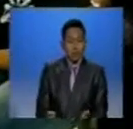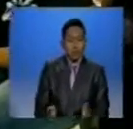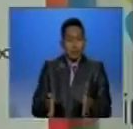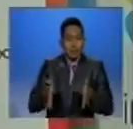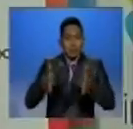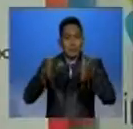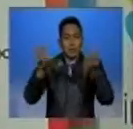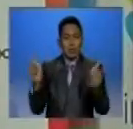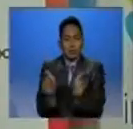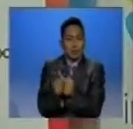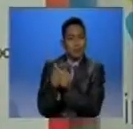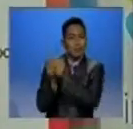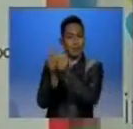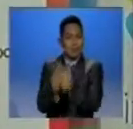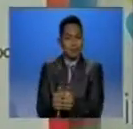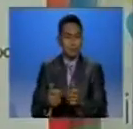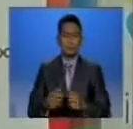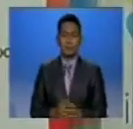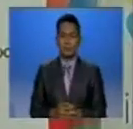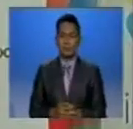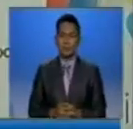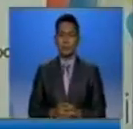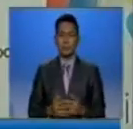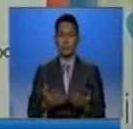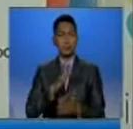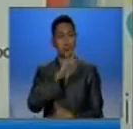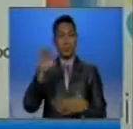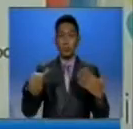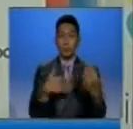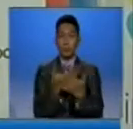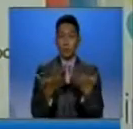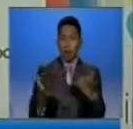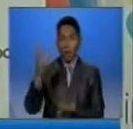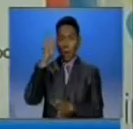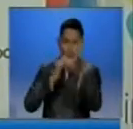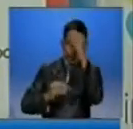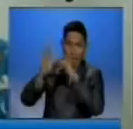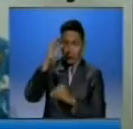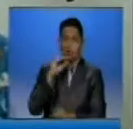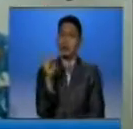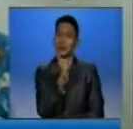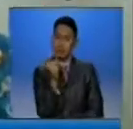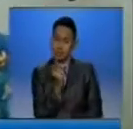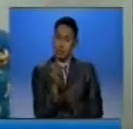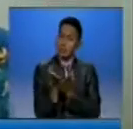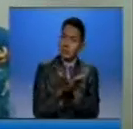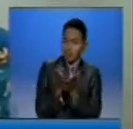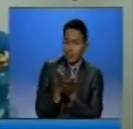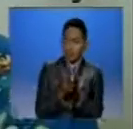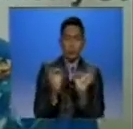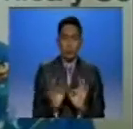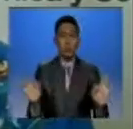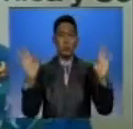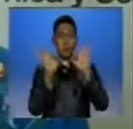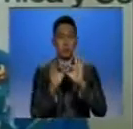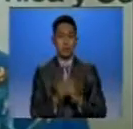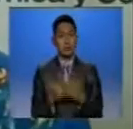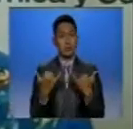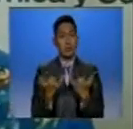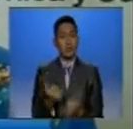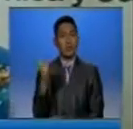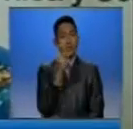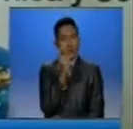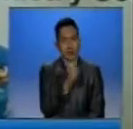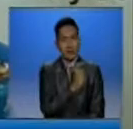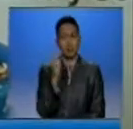Vivir. Nadie se vuelve parvulario con afanes de grandeza o de enriquecimiento, sino de servir. Y han planteado la necesidad de convertirse en una red